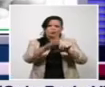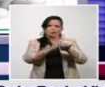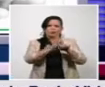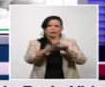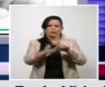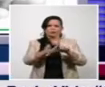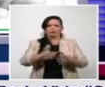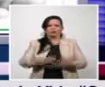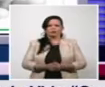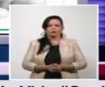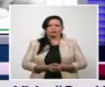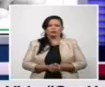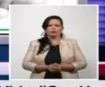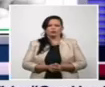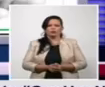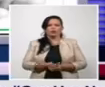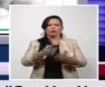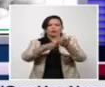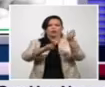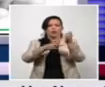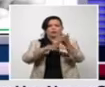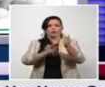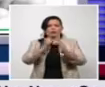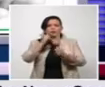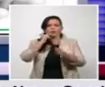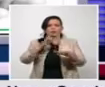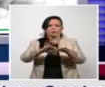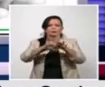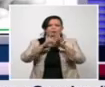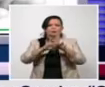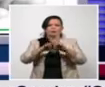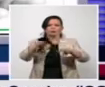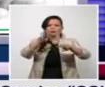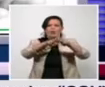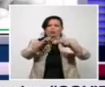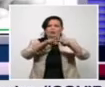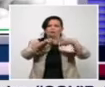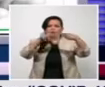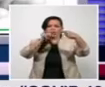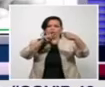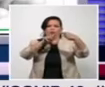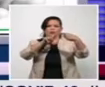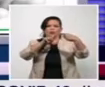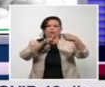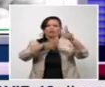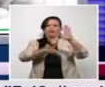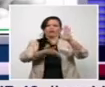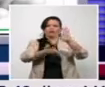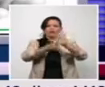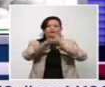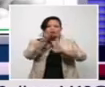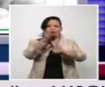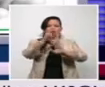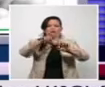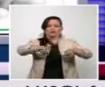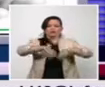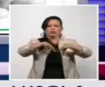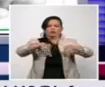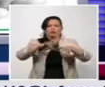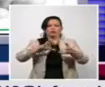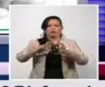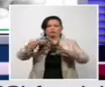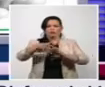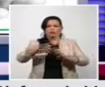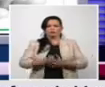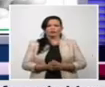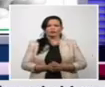esta jornada, las provincias con mayores cifras de contagio, La Habana, que sigue teniendo la más complicada situación epidemiológica en estos